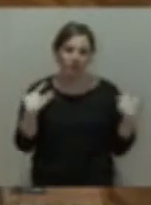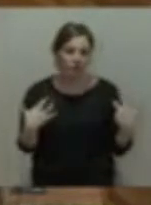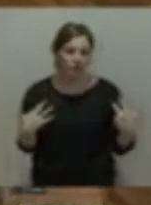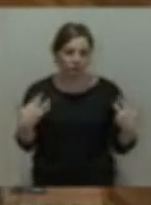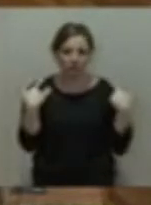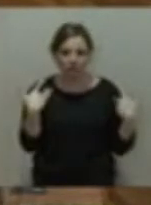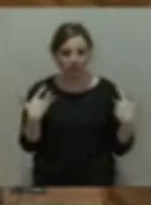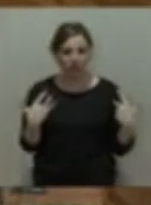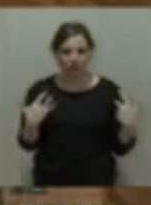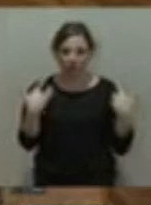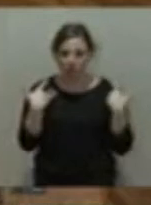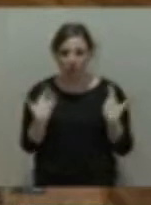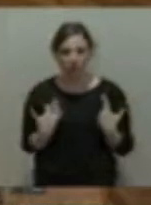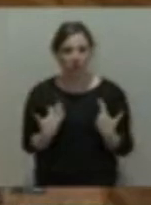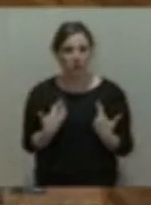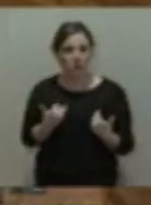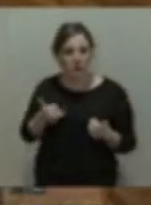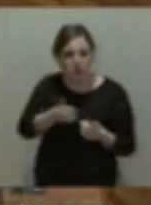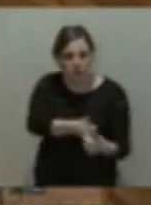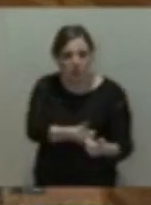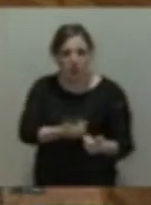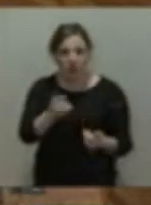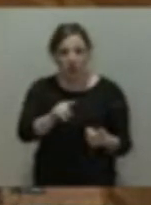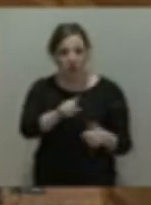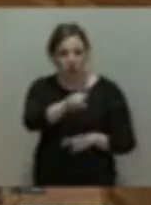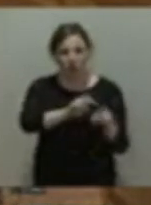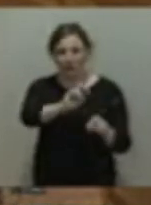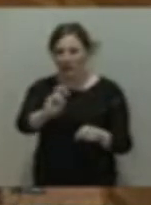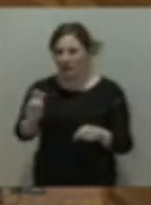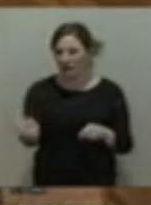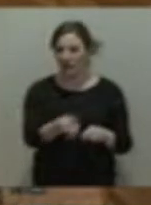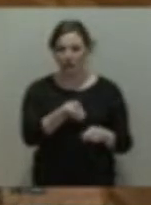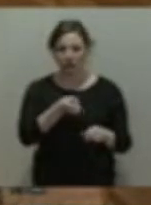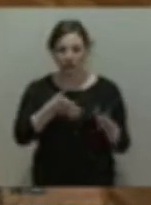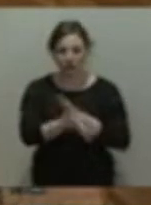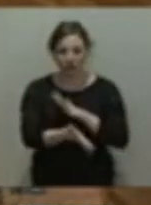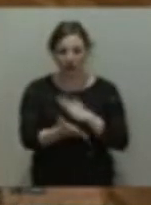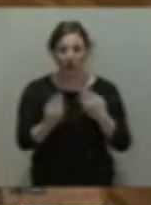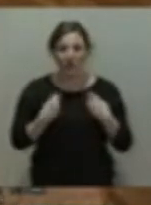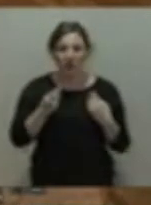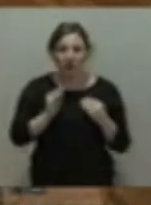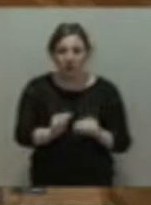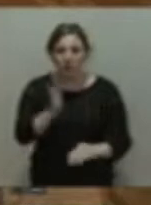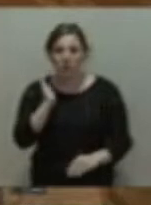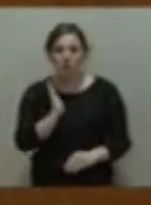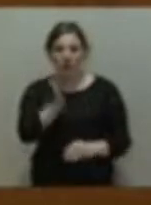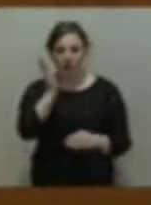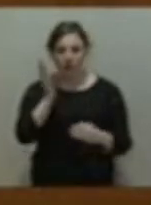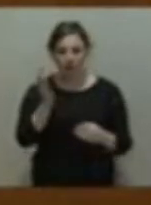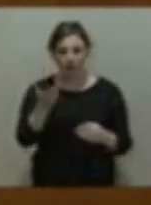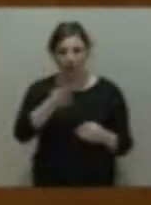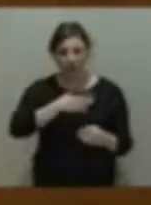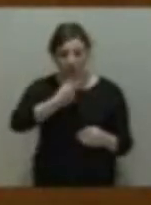de persecuciones y una serie de problemas que están hipotecando sus vidas. Y nosotros